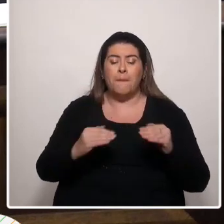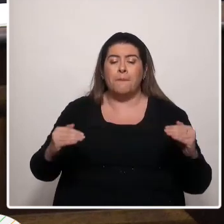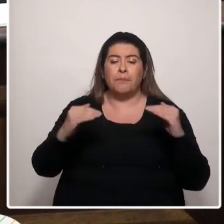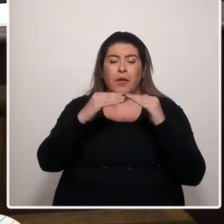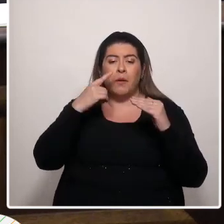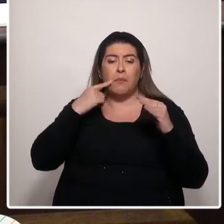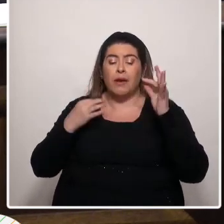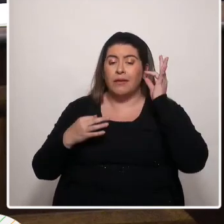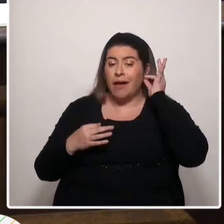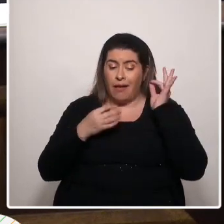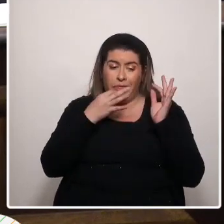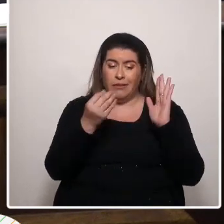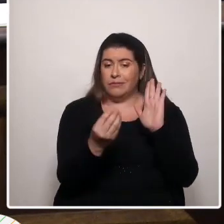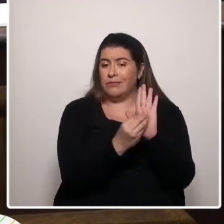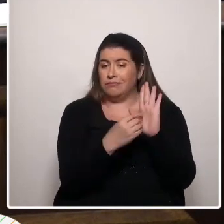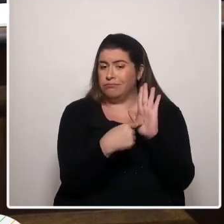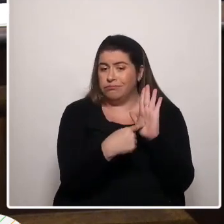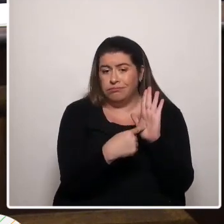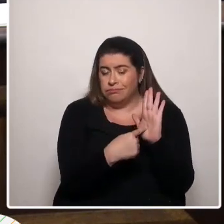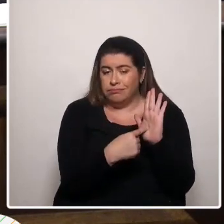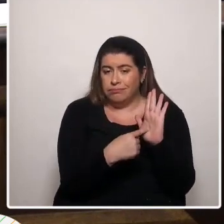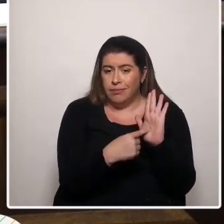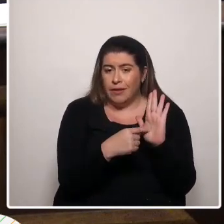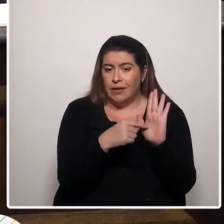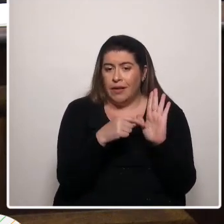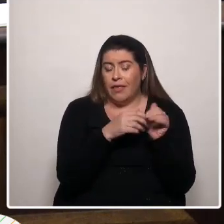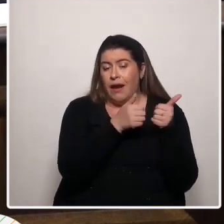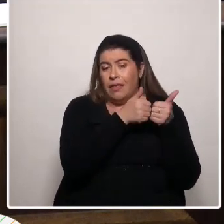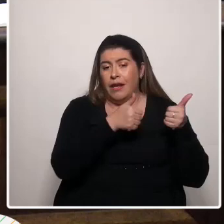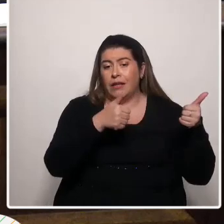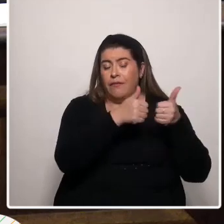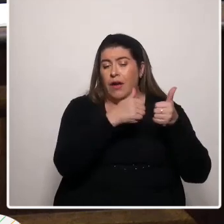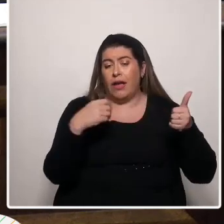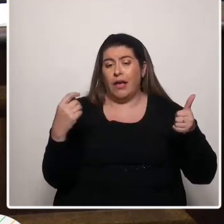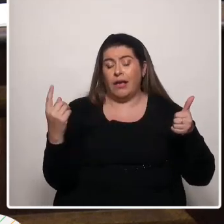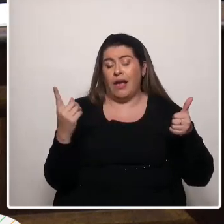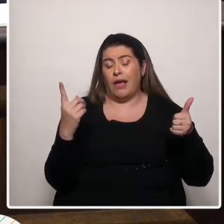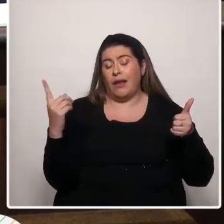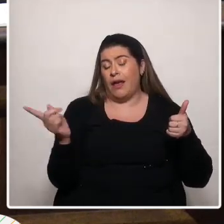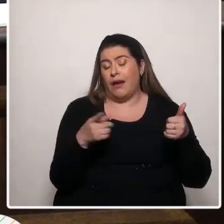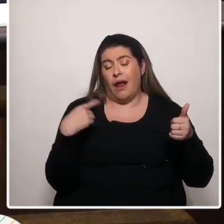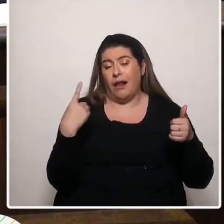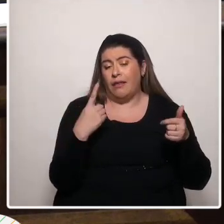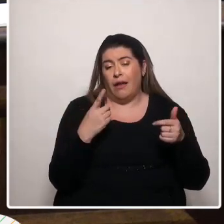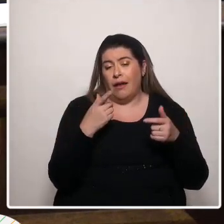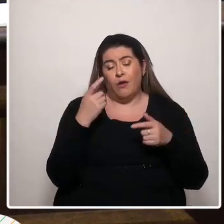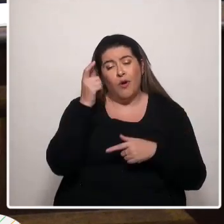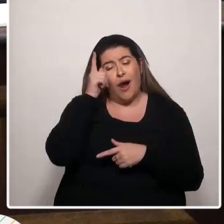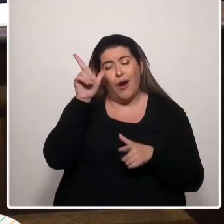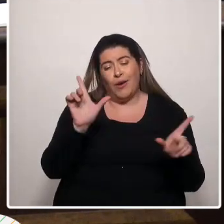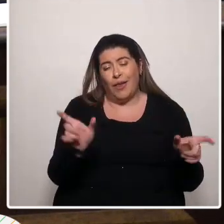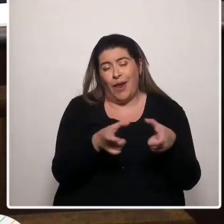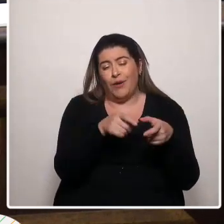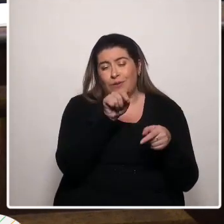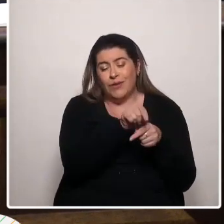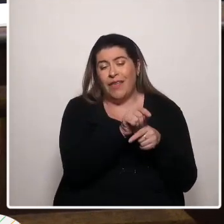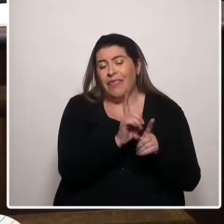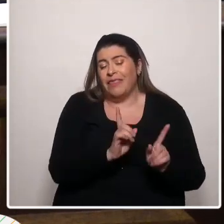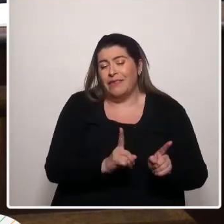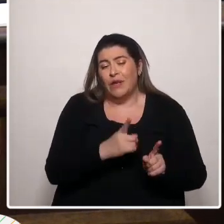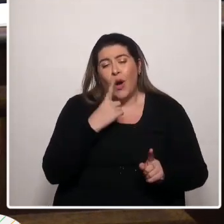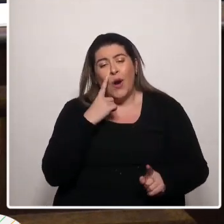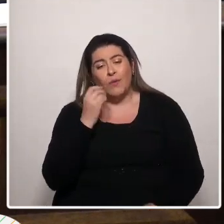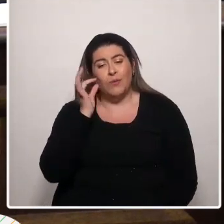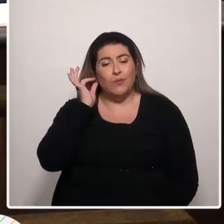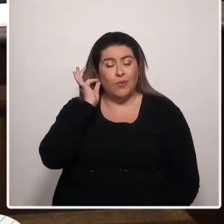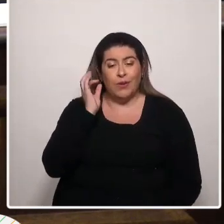espíritu y el principio de la mesa y en general de la lógica de la comisión es de que sea un hombre y una mujer. Por lo